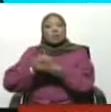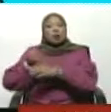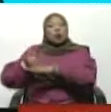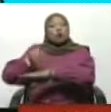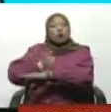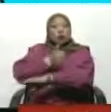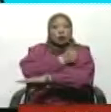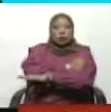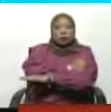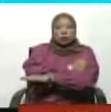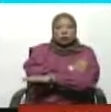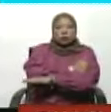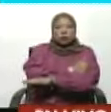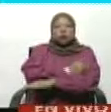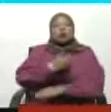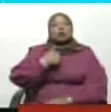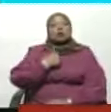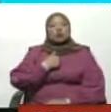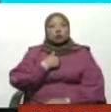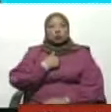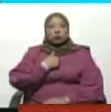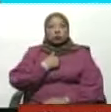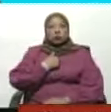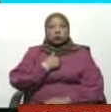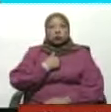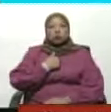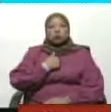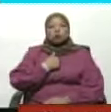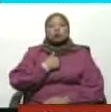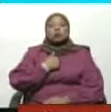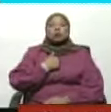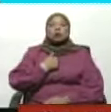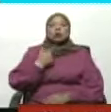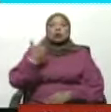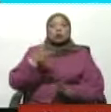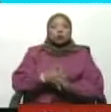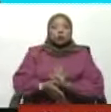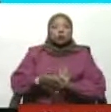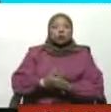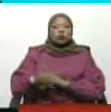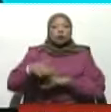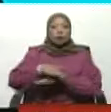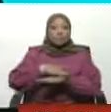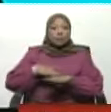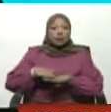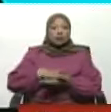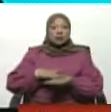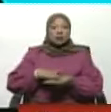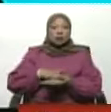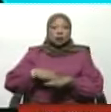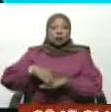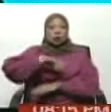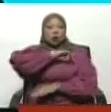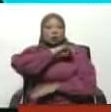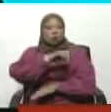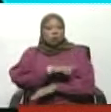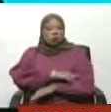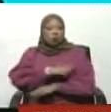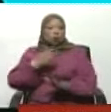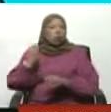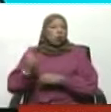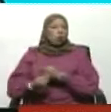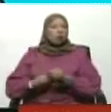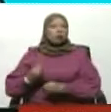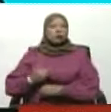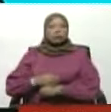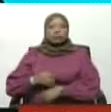dijo, tengo ganas. Mira cómo nació el concepto del Ministerio del Poder Popular. Dijo,